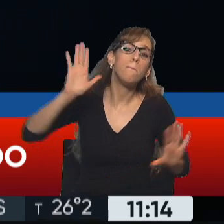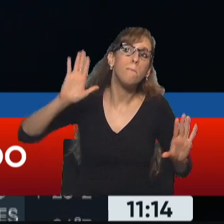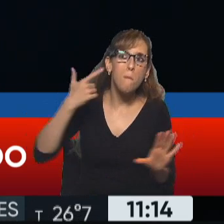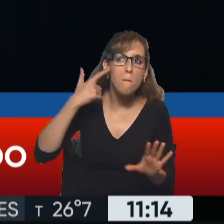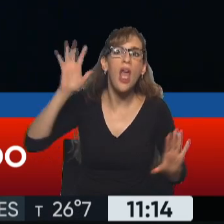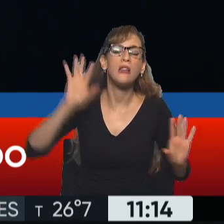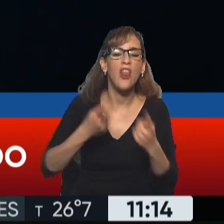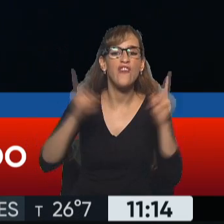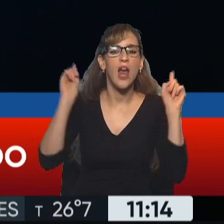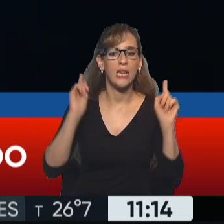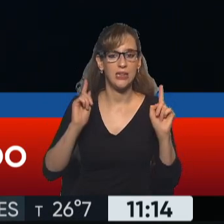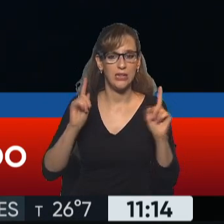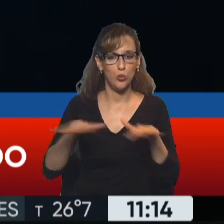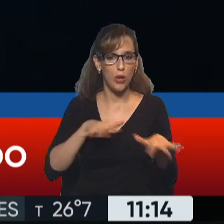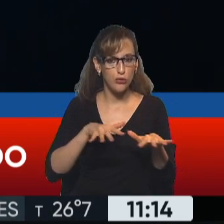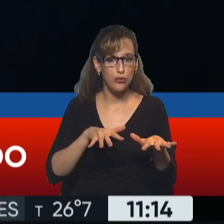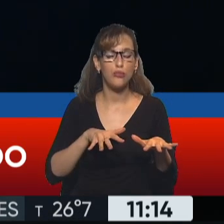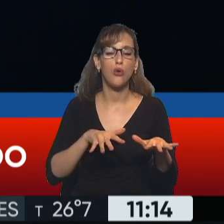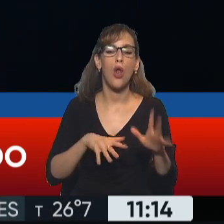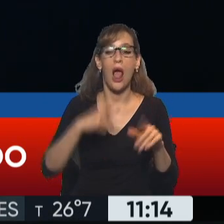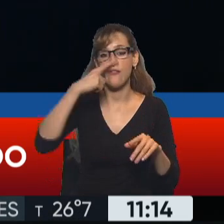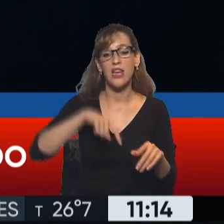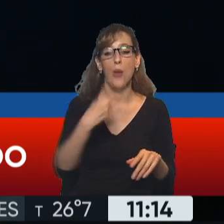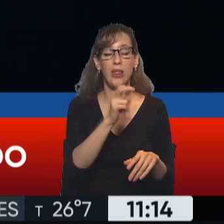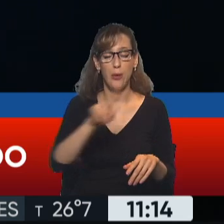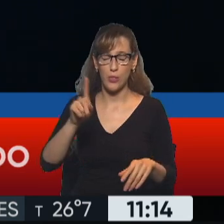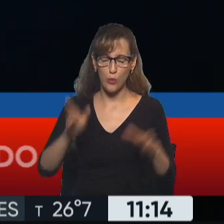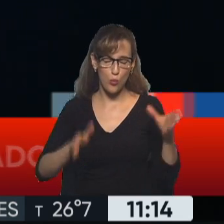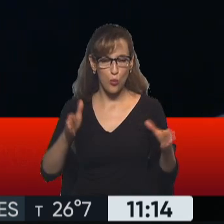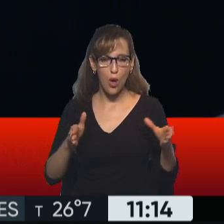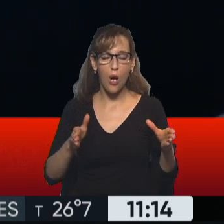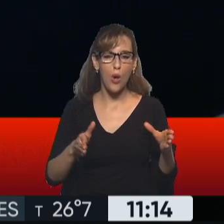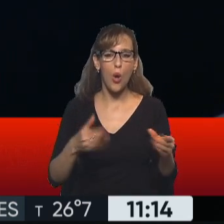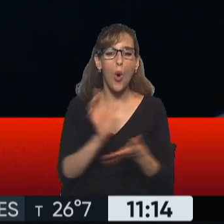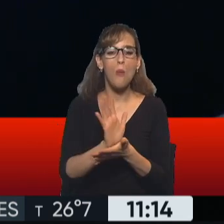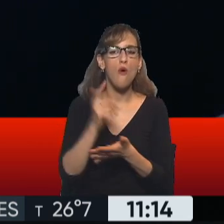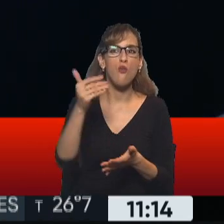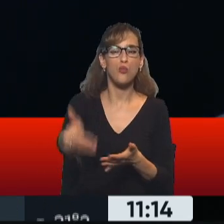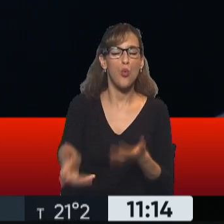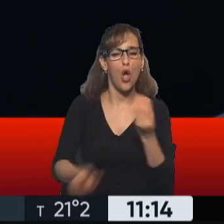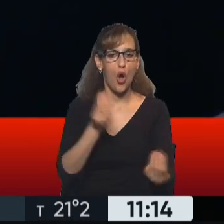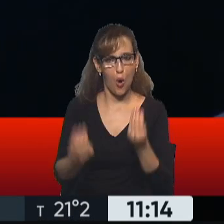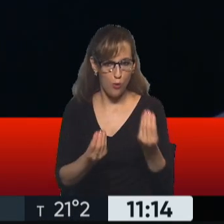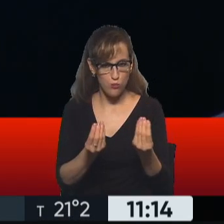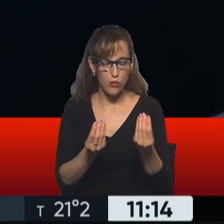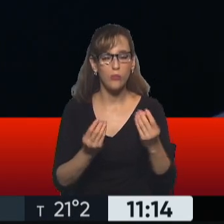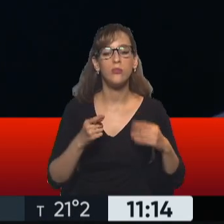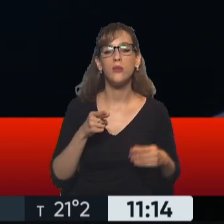otros que lo que luego se terminó realizando en el año 2021 y que lo que son los supuestos hacia adelante. En ese